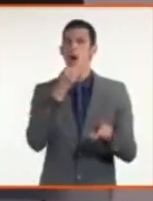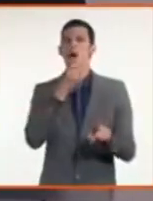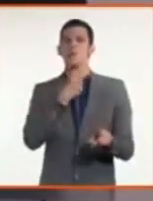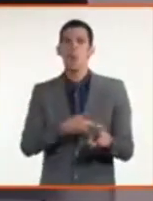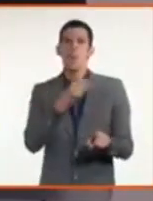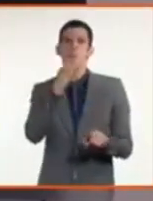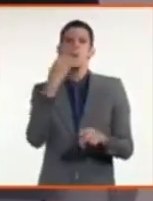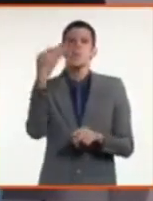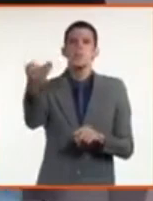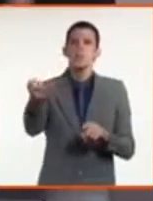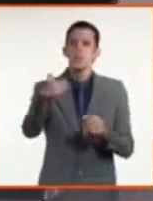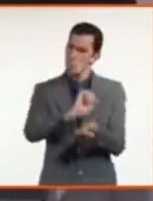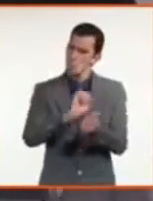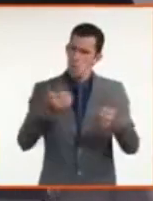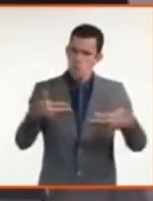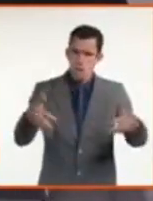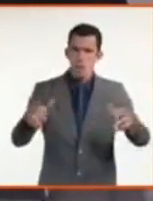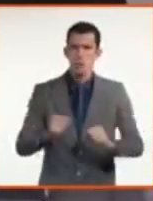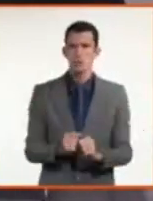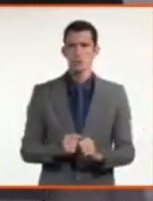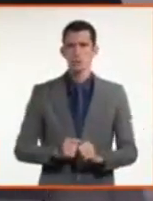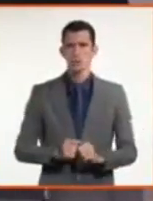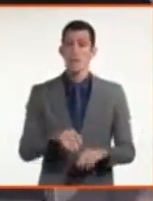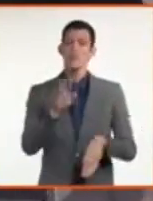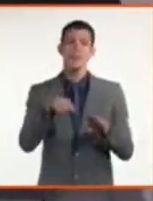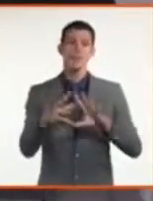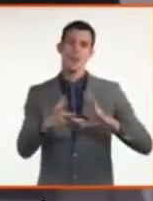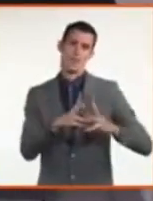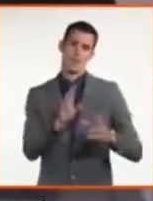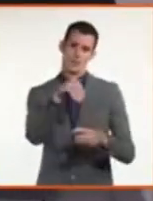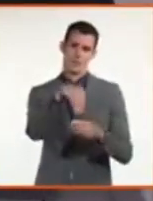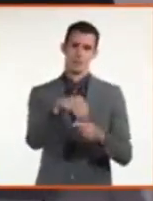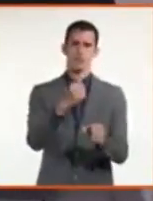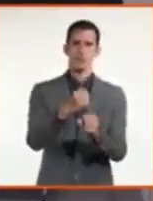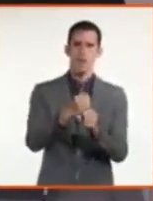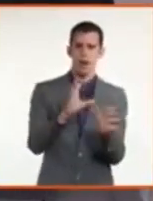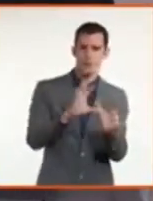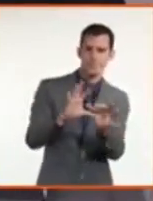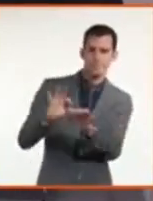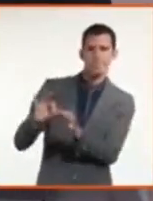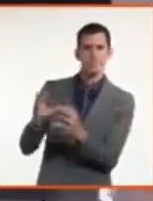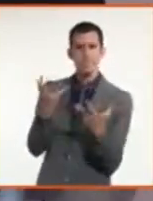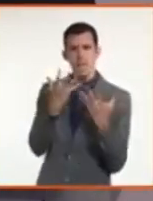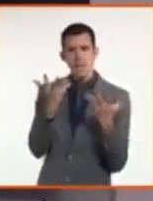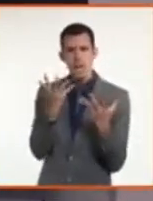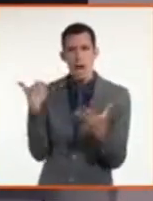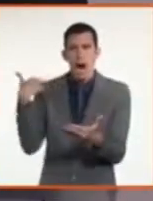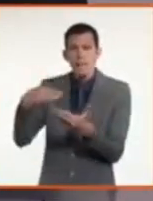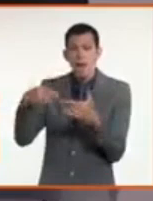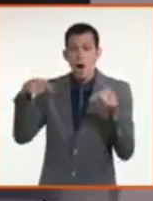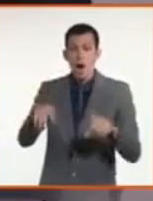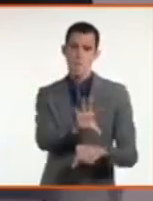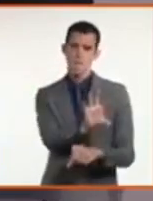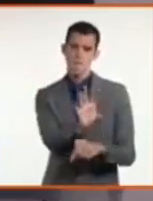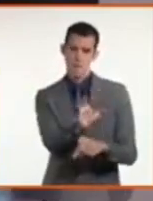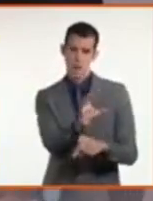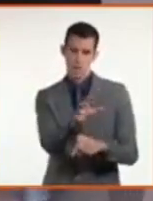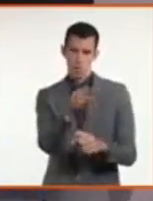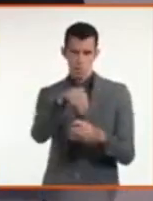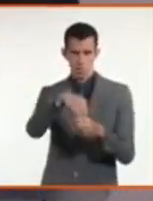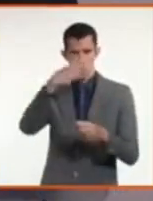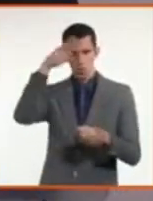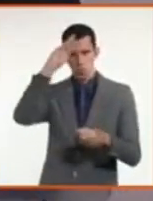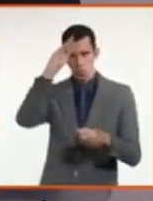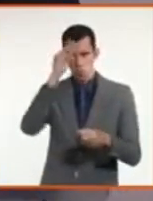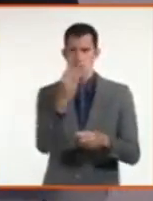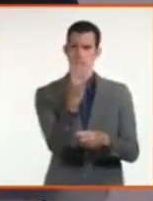sentido o sea tú y yo bueno yo tengo irá con una parte importante mayoritaria de la economía operando fuera el mercado cambiario por lo tanto